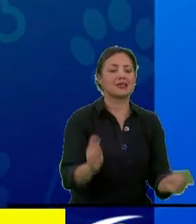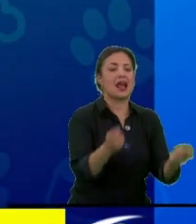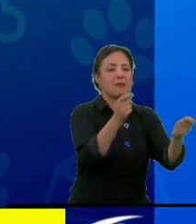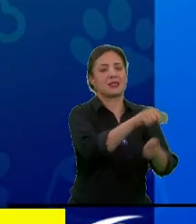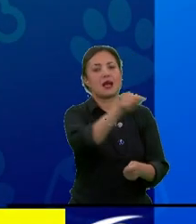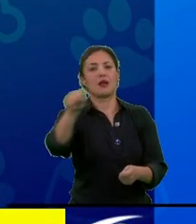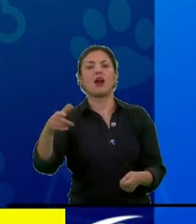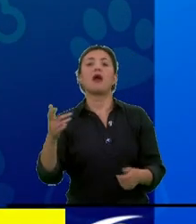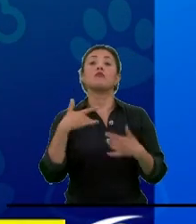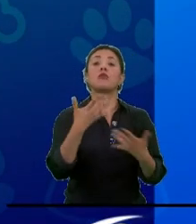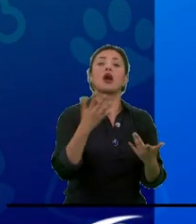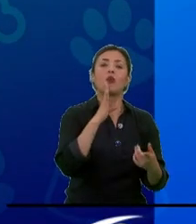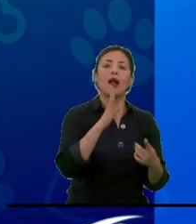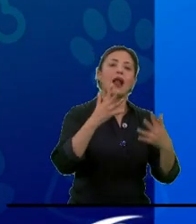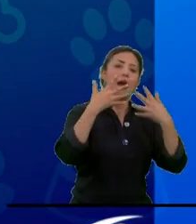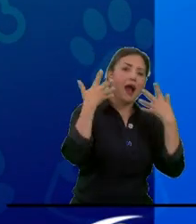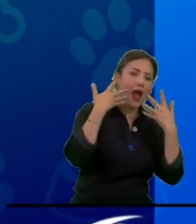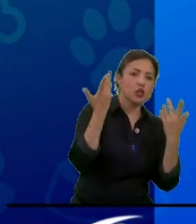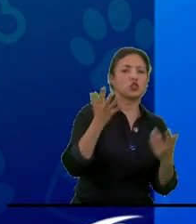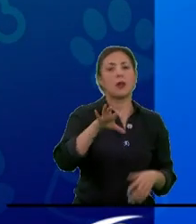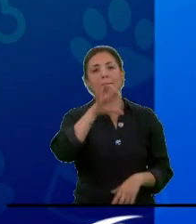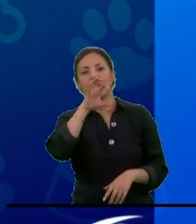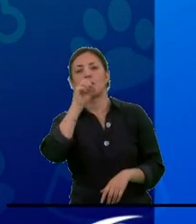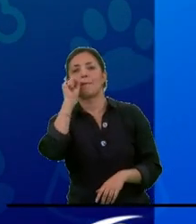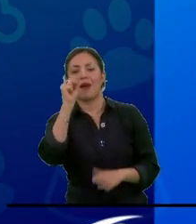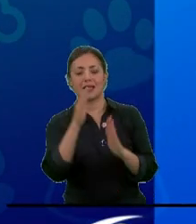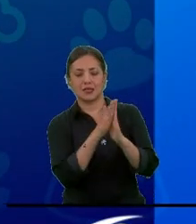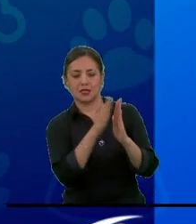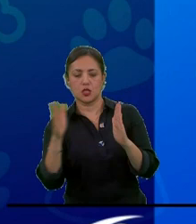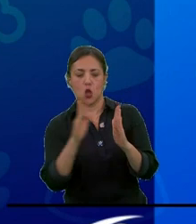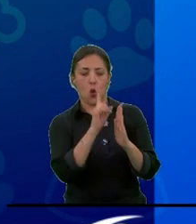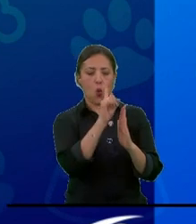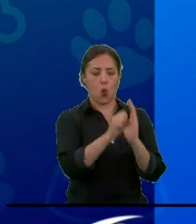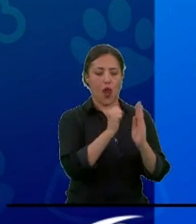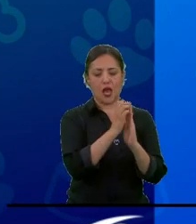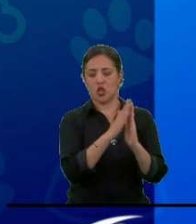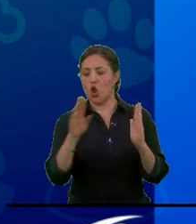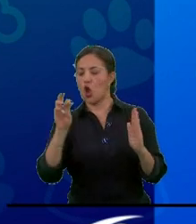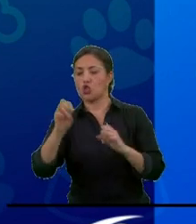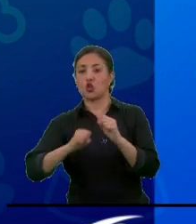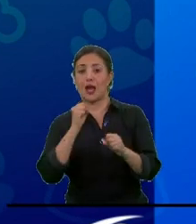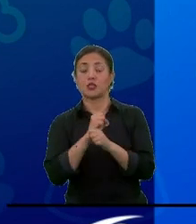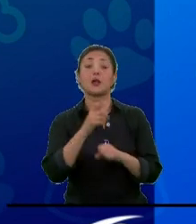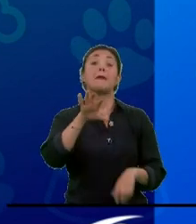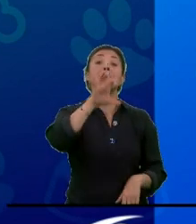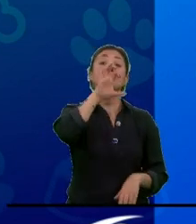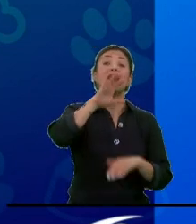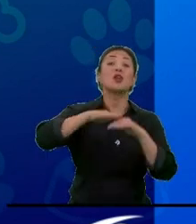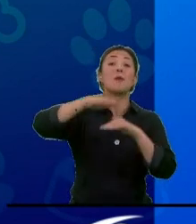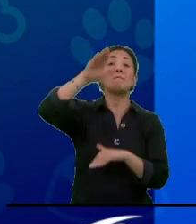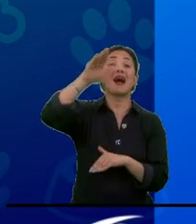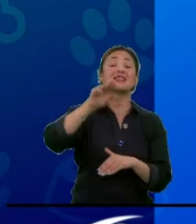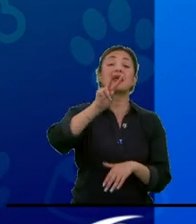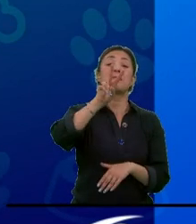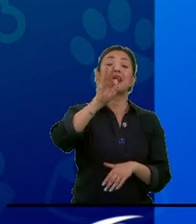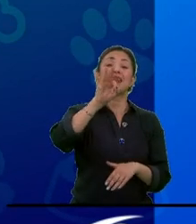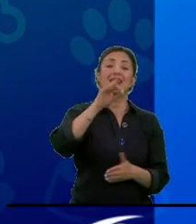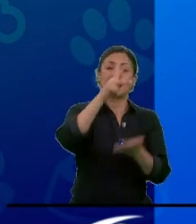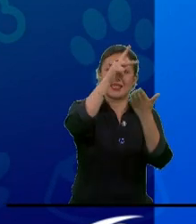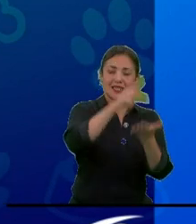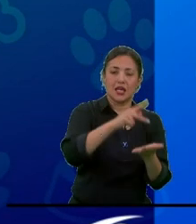Tanto perros como gatos, en edades entre los 1 a los 8 años, para perros mayores a 23 kilogramos y para